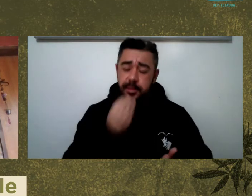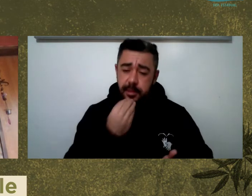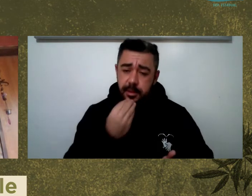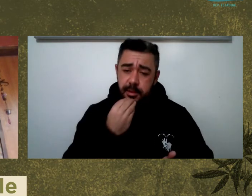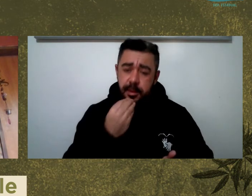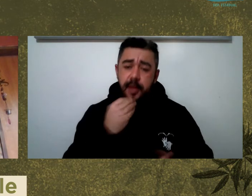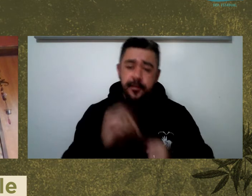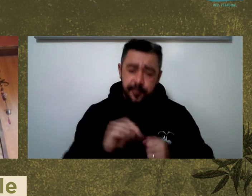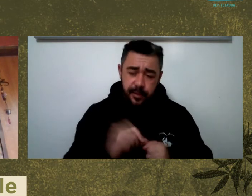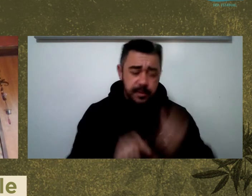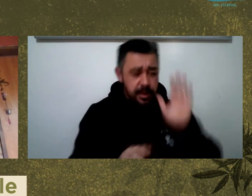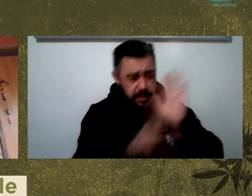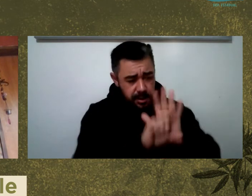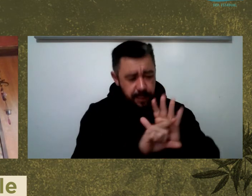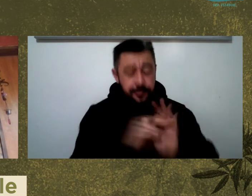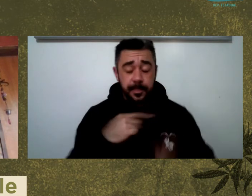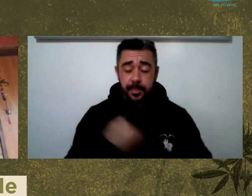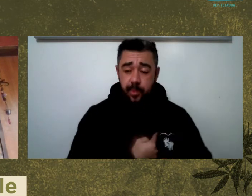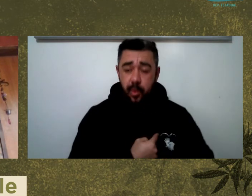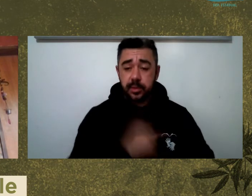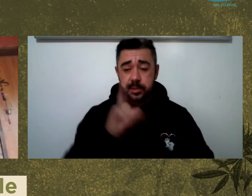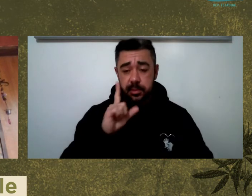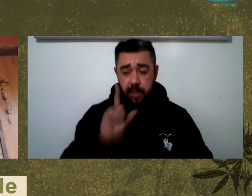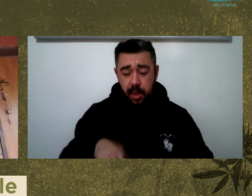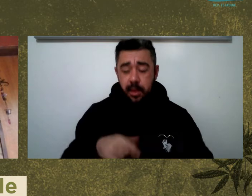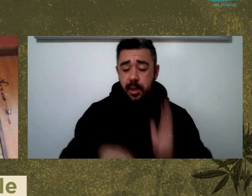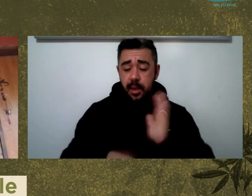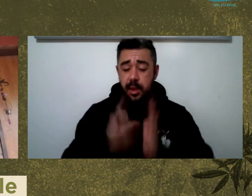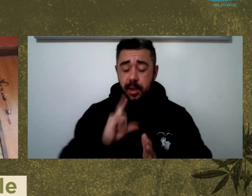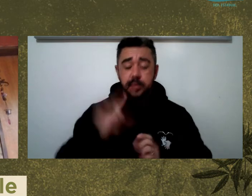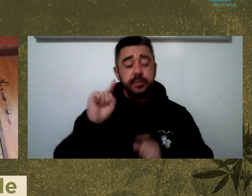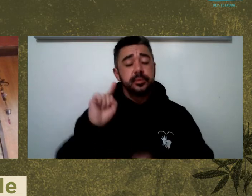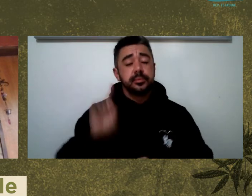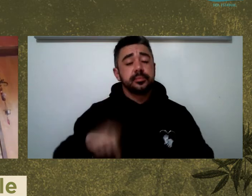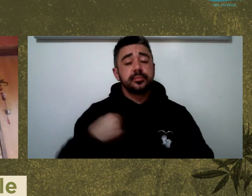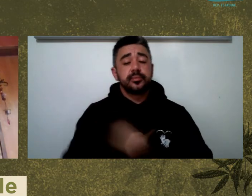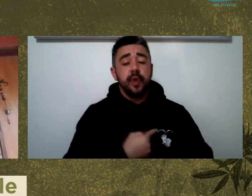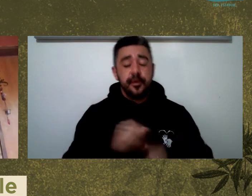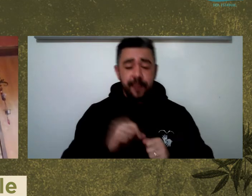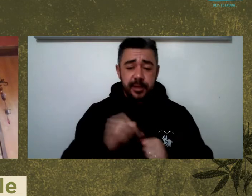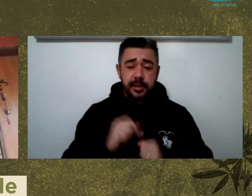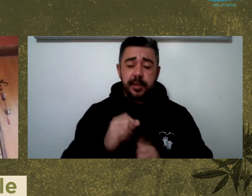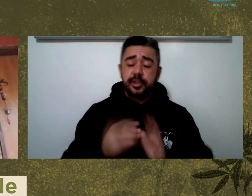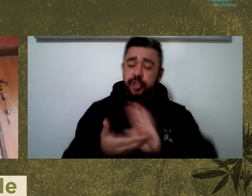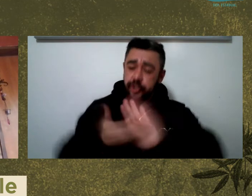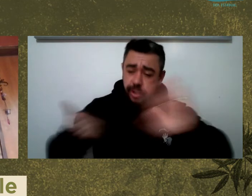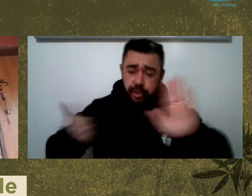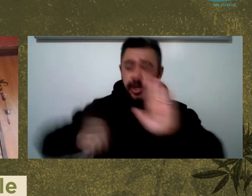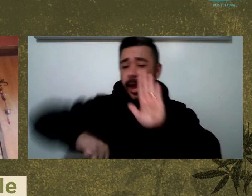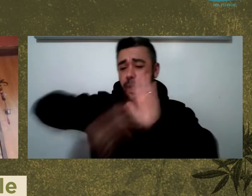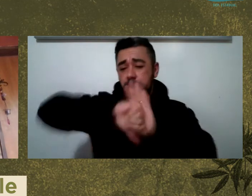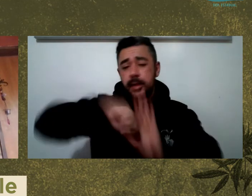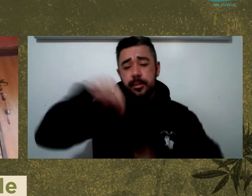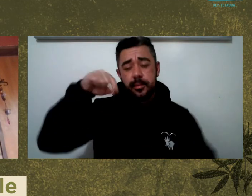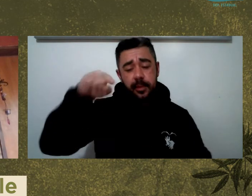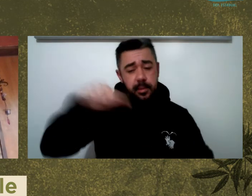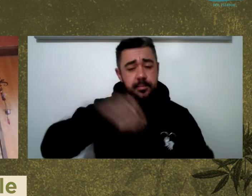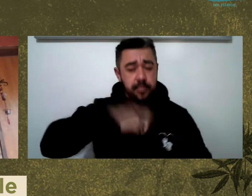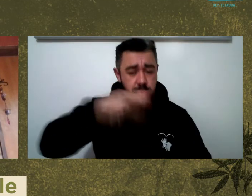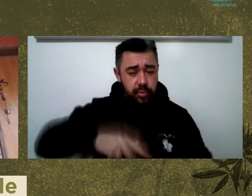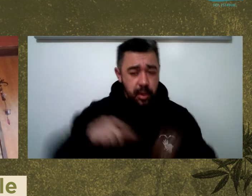como experiencia previa el proceso de descriminalización en Portugal y por lo